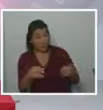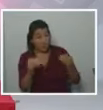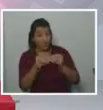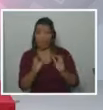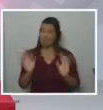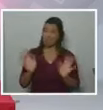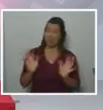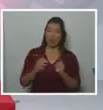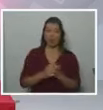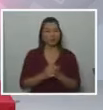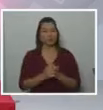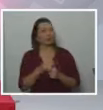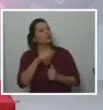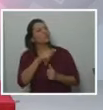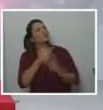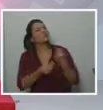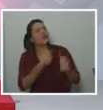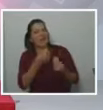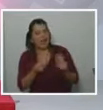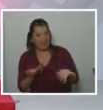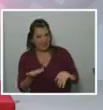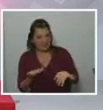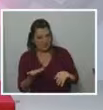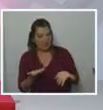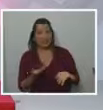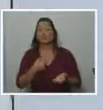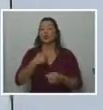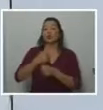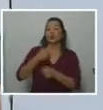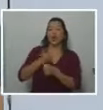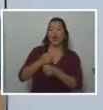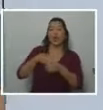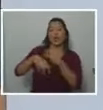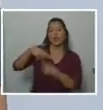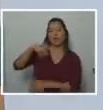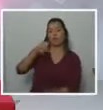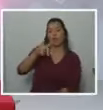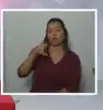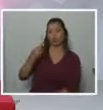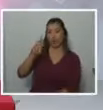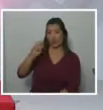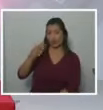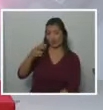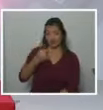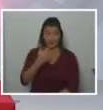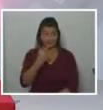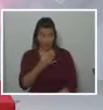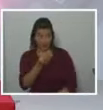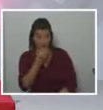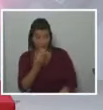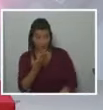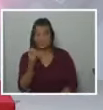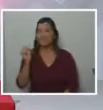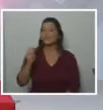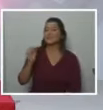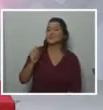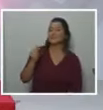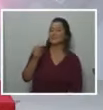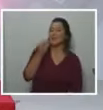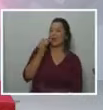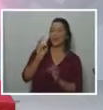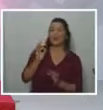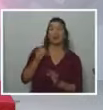acá. ¿En qué trabaja, Wilber? En Grecia trabajo en Pollo Rochi. ¿En Pollo Rochi? ¿Y qué, se come bien ahí? Se come bien el pollo. Conste